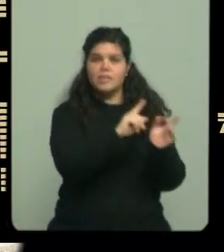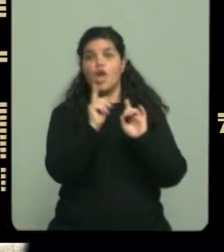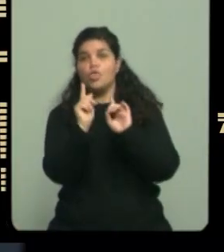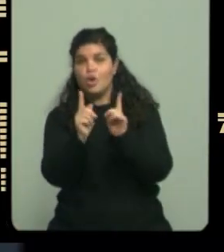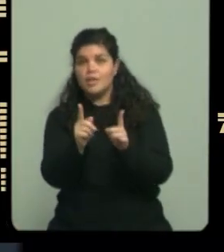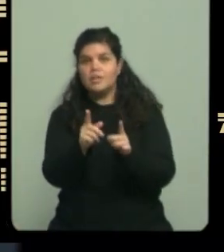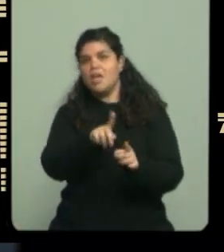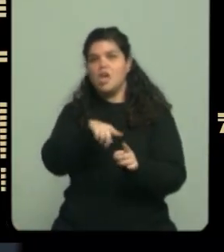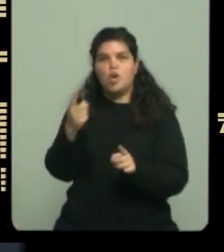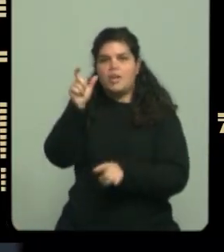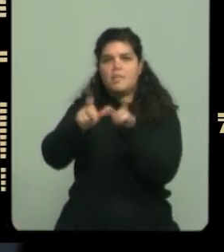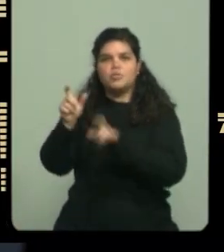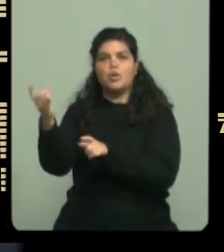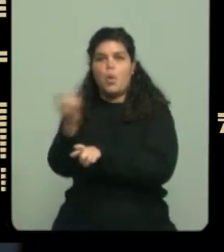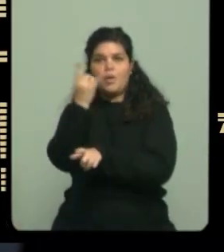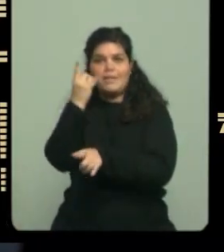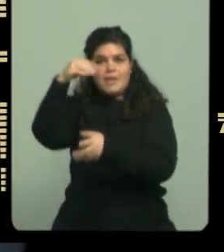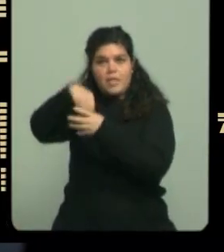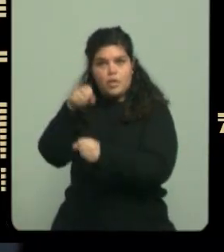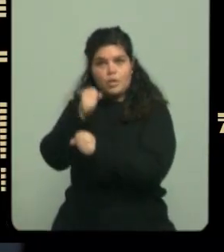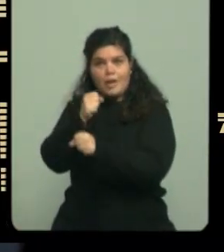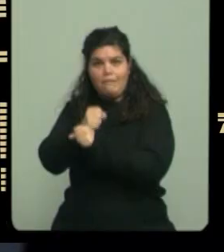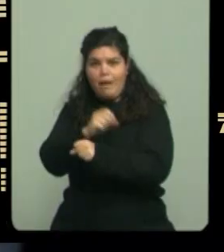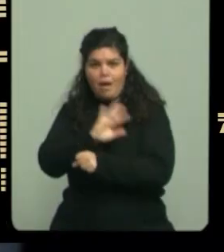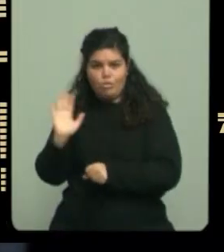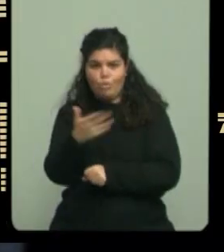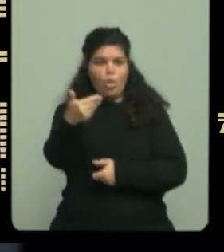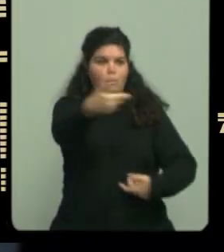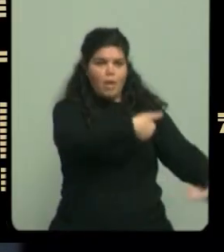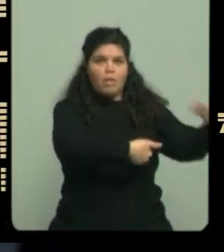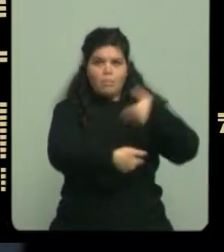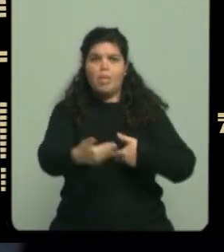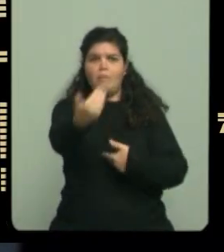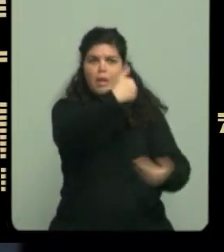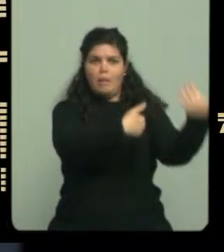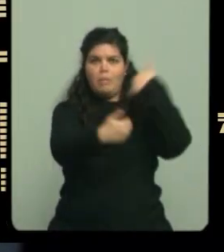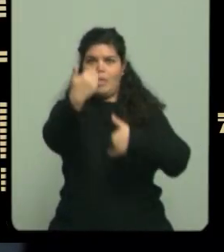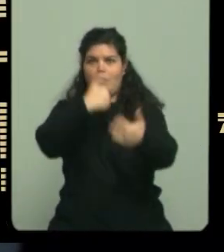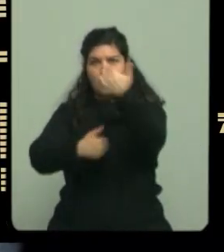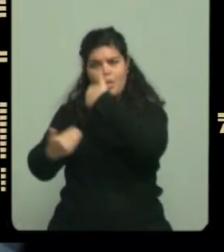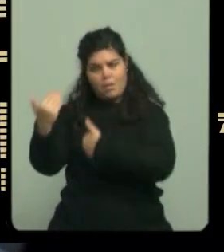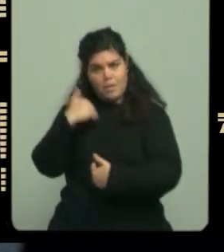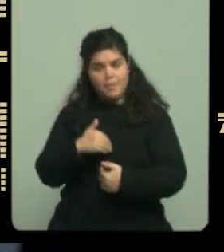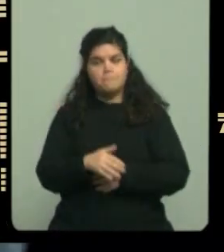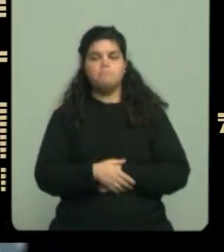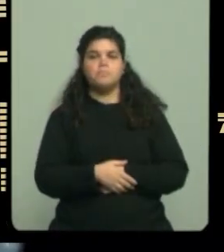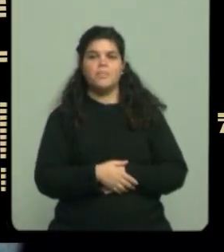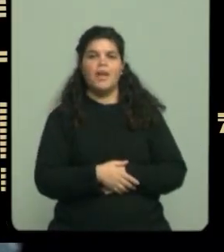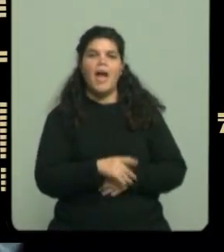de docentes y de no docentes. Estudiantes, muchísimas estudiantes a las cuales